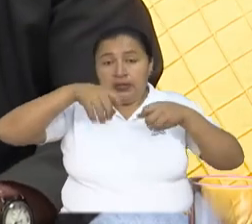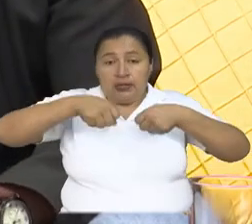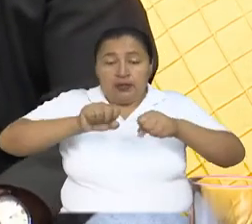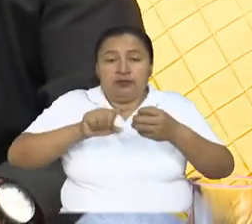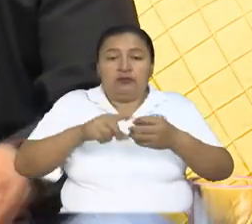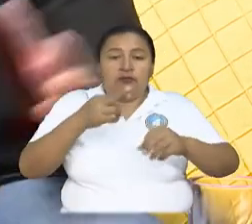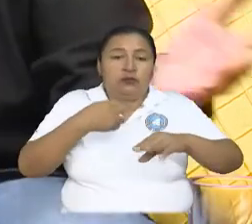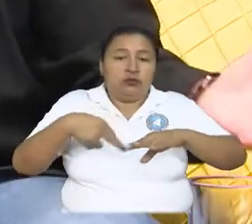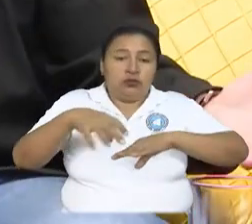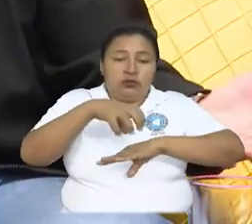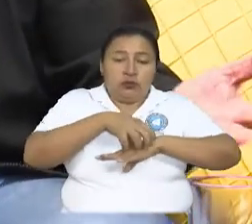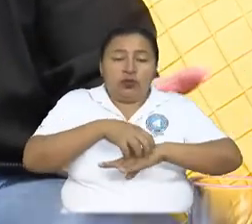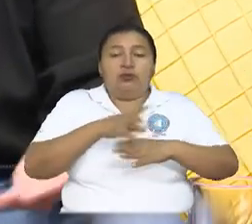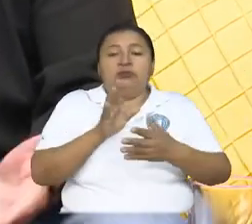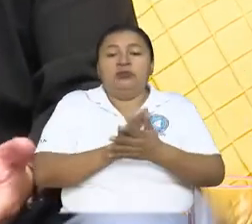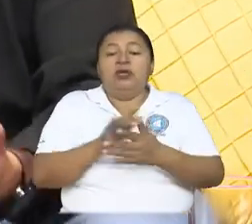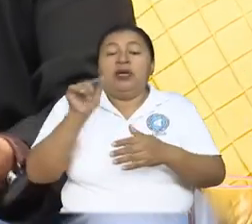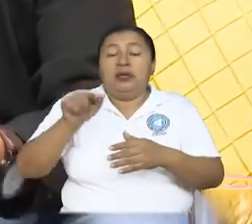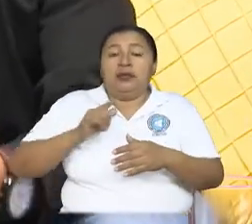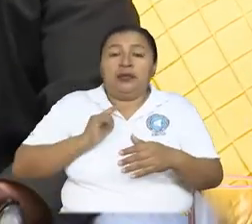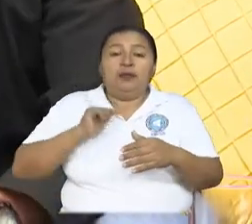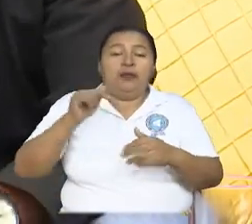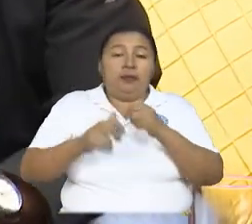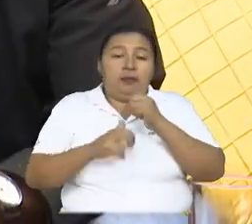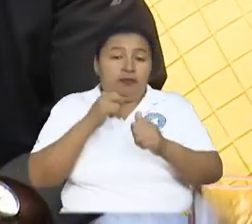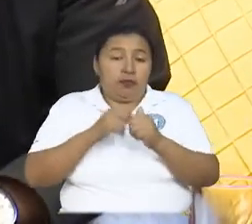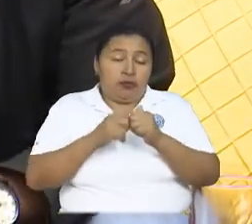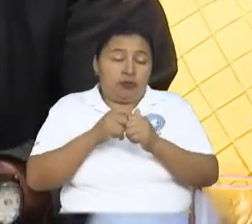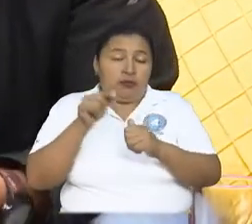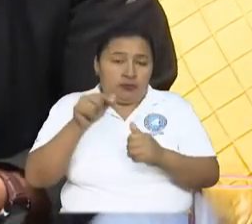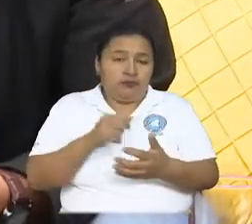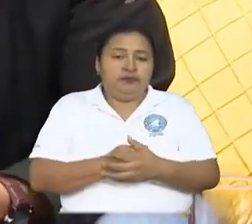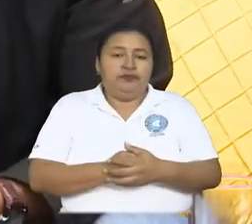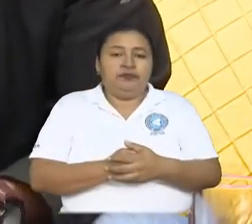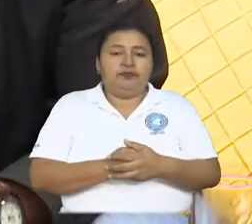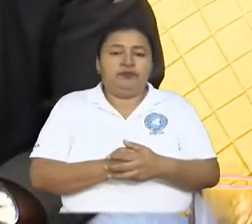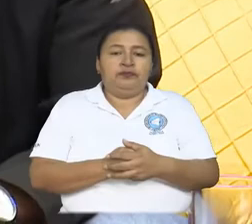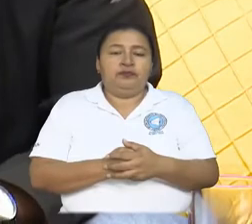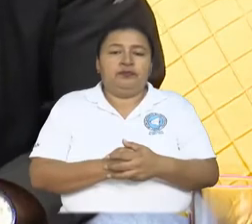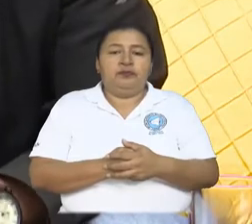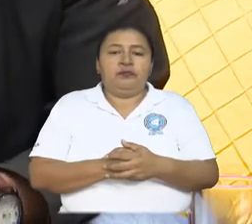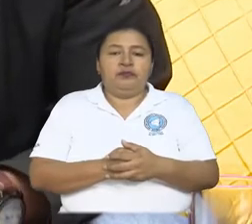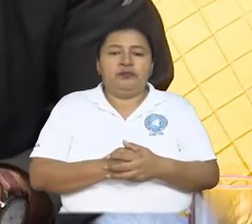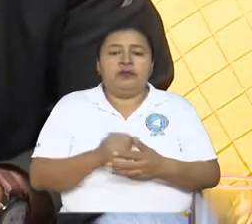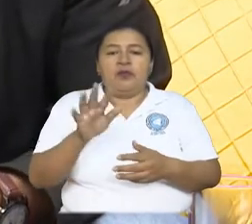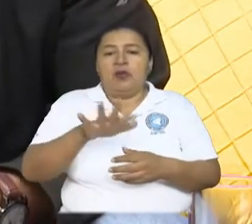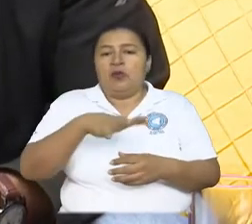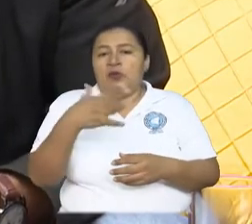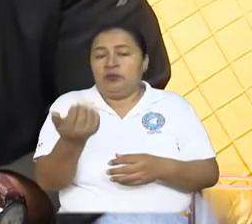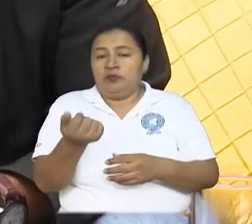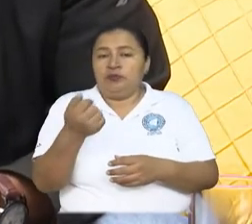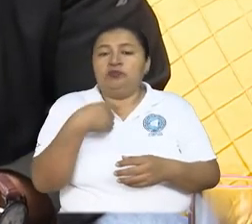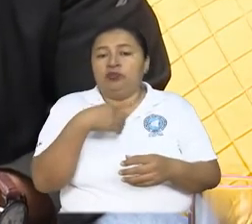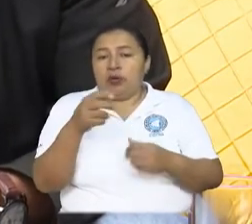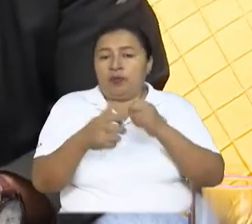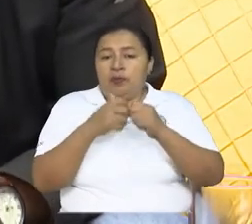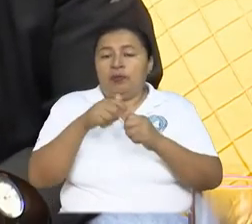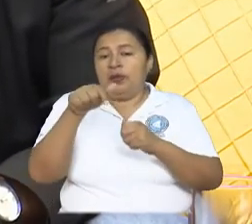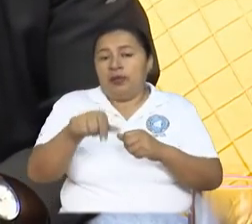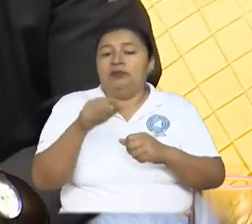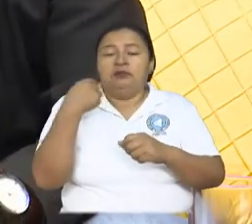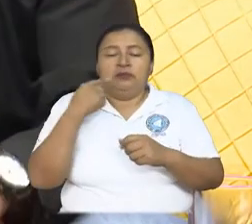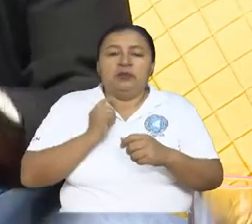juan donde precisamente hemos tenido afectaciones pues las acciones en realidad por las condiciones climatológicas